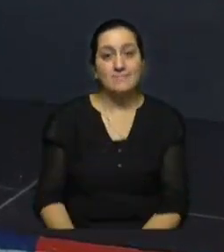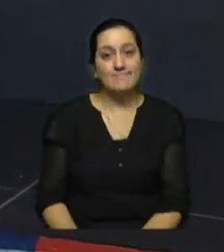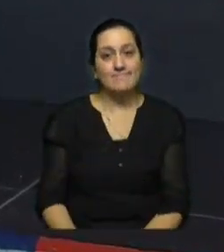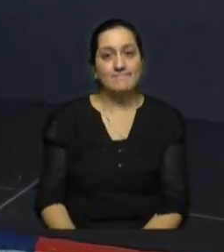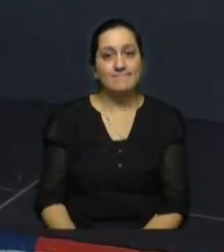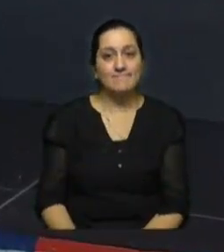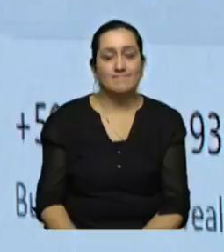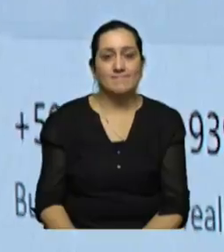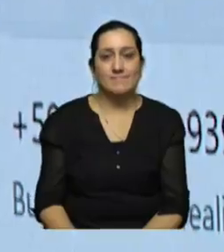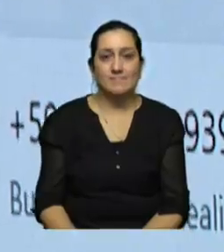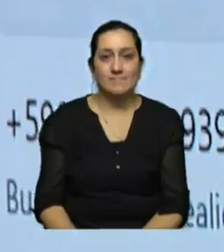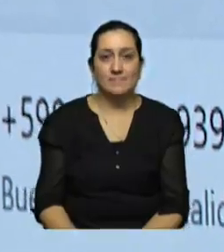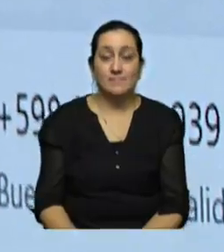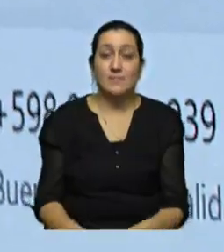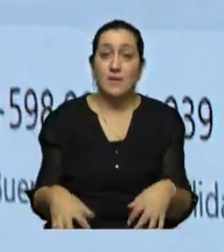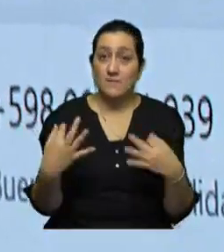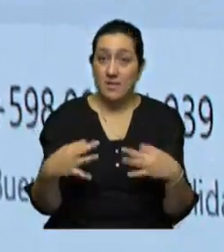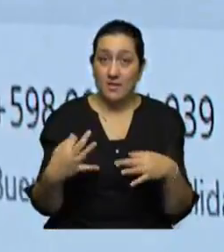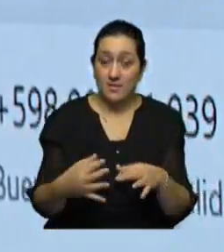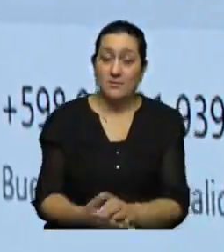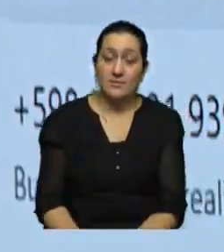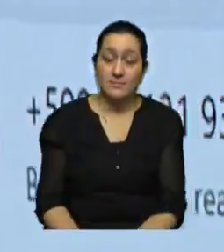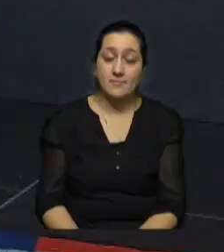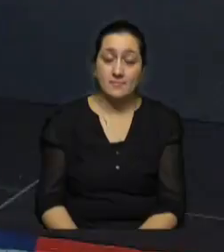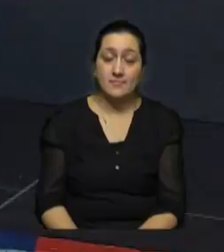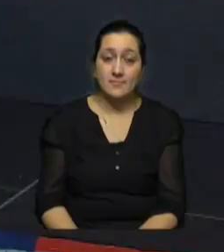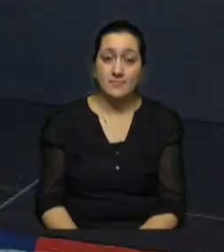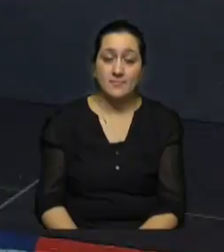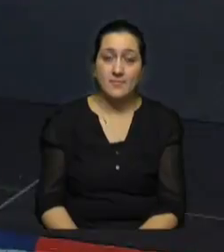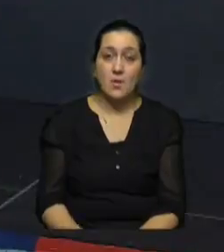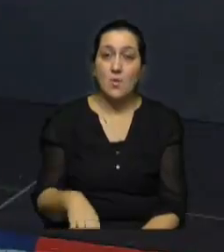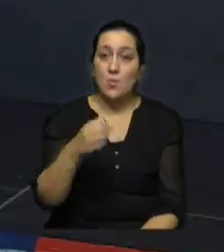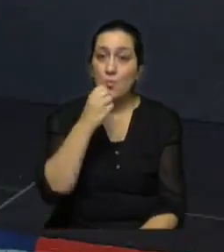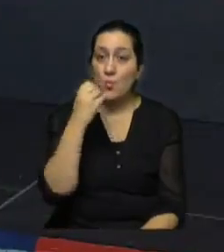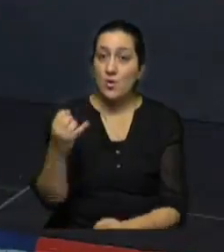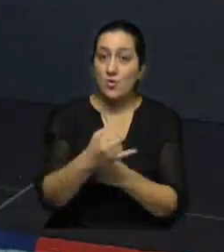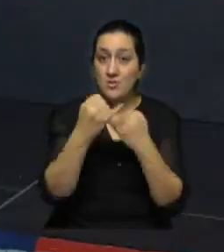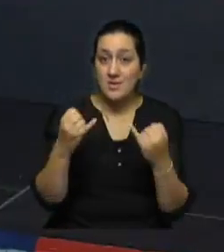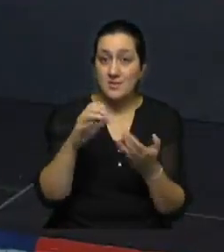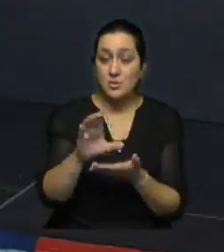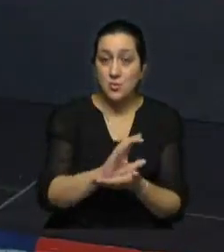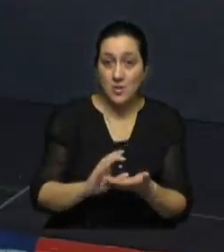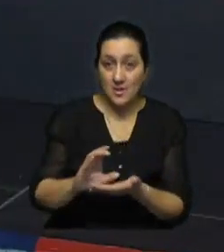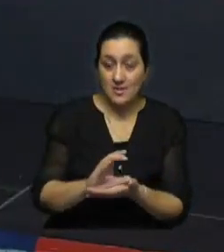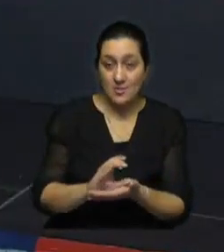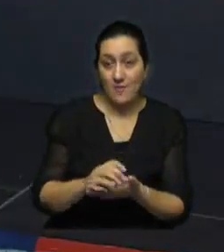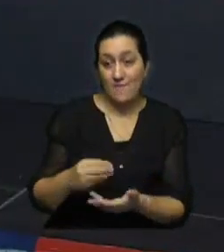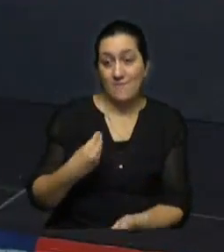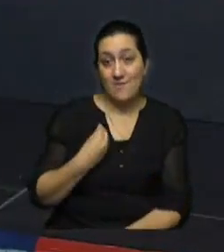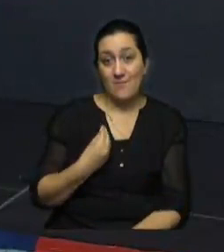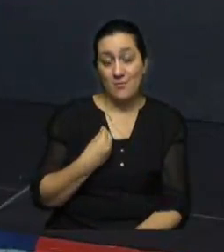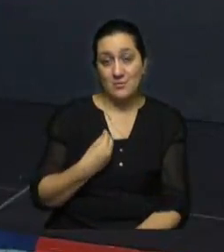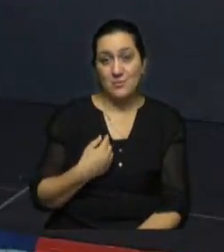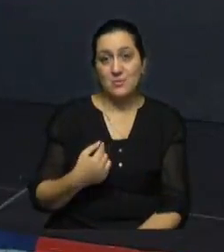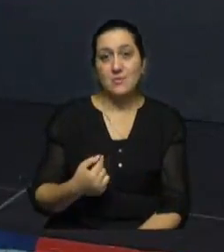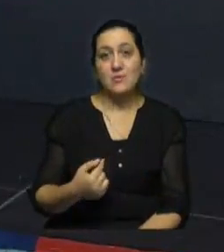A Eliana de la Boada. Es verdad, es verdad. Buenos días, ciudadanos vivos. En cuanto a la consigna, hago